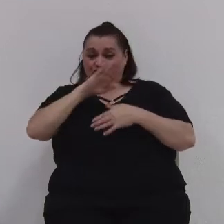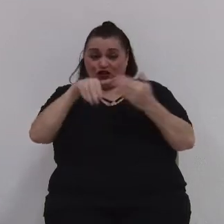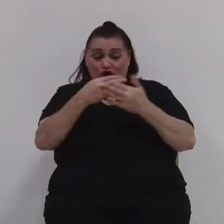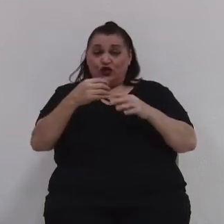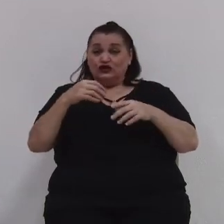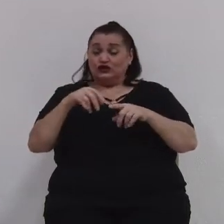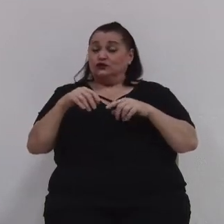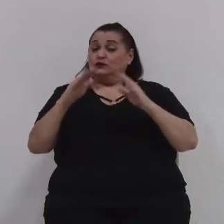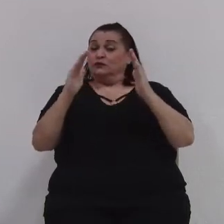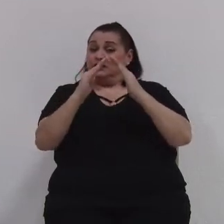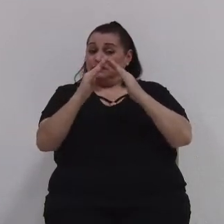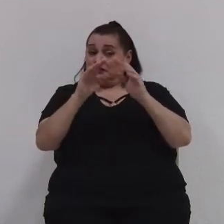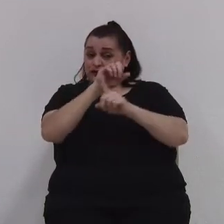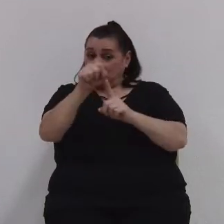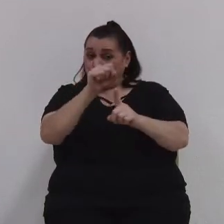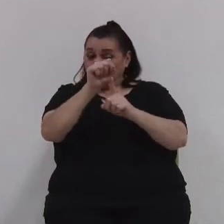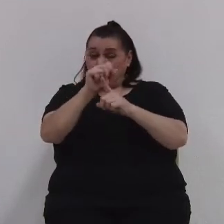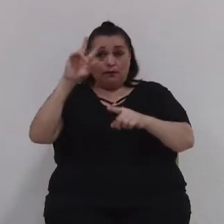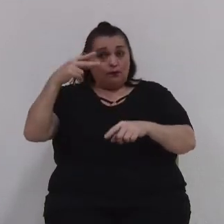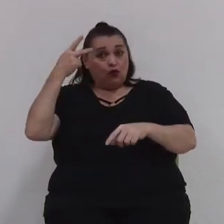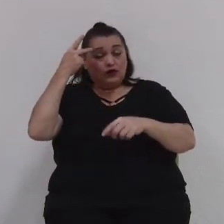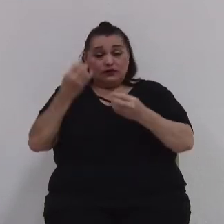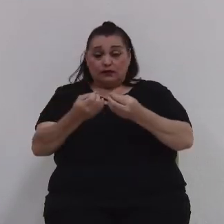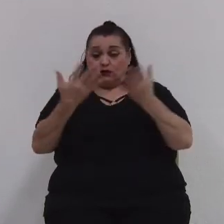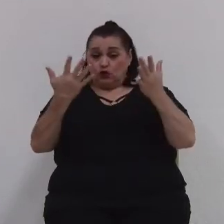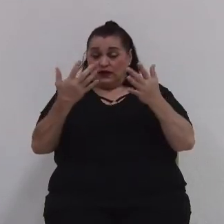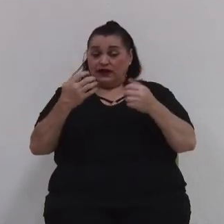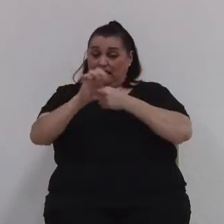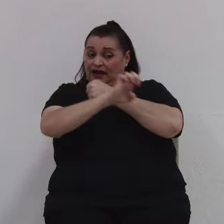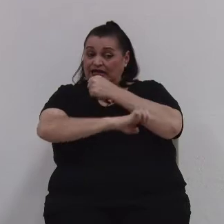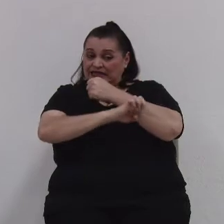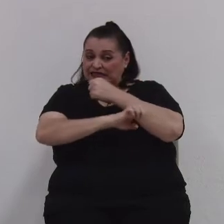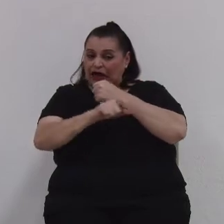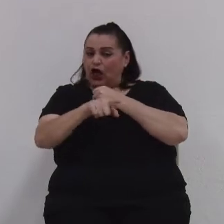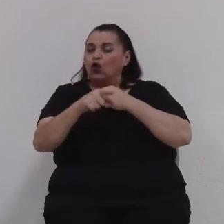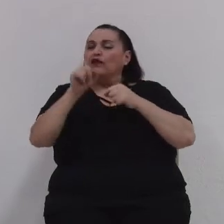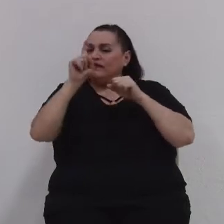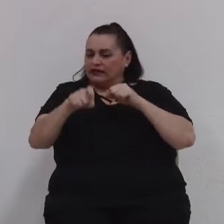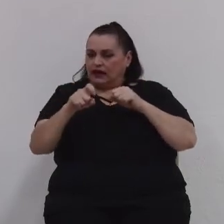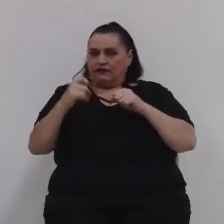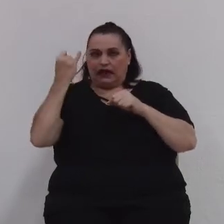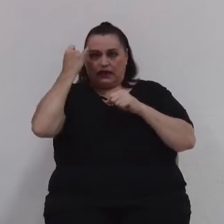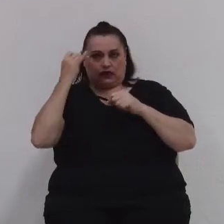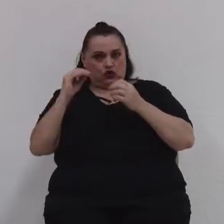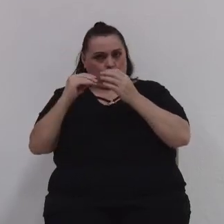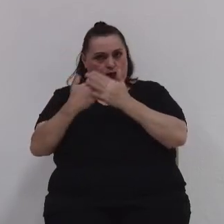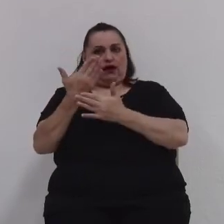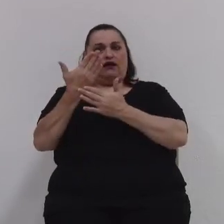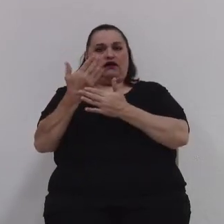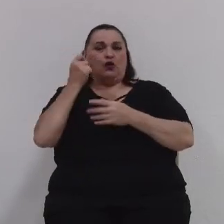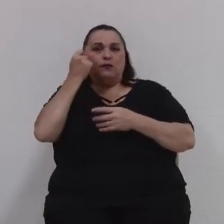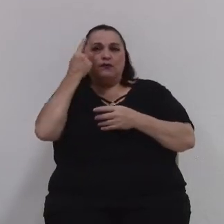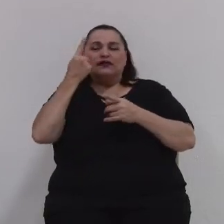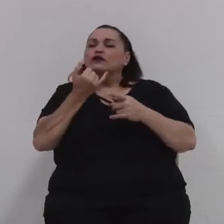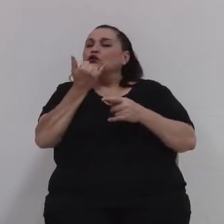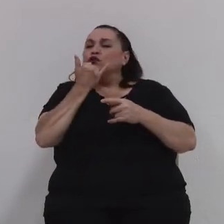política pública, de un Estado en capacidad, con la capacidad de innovar y de comprender lo que está